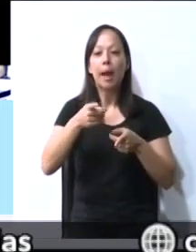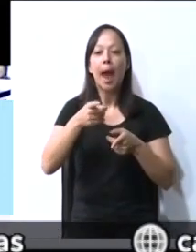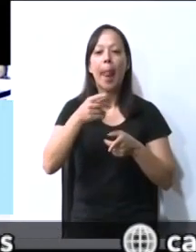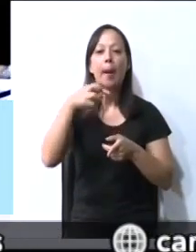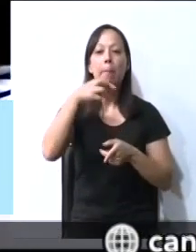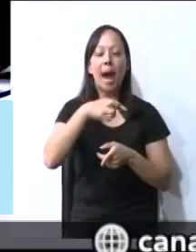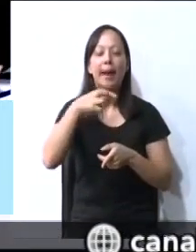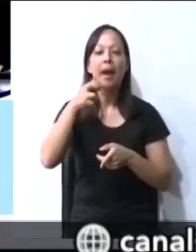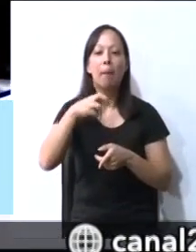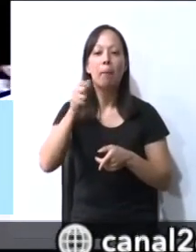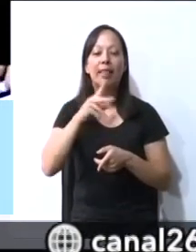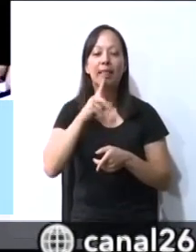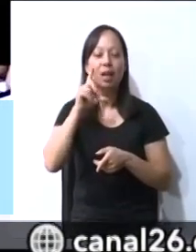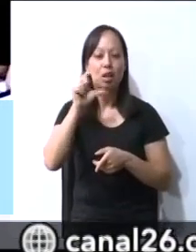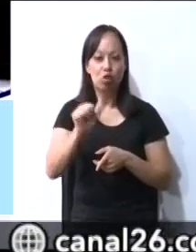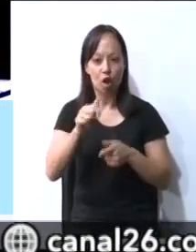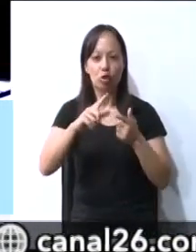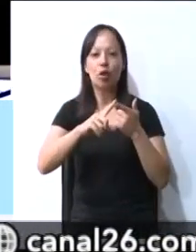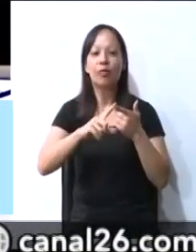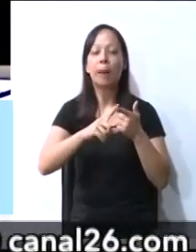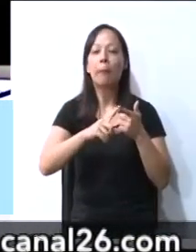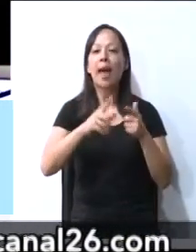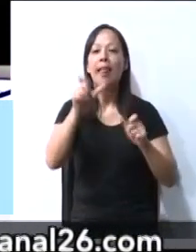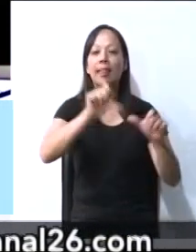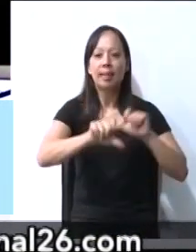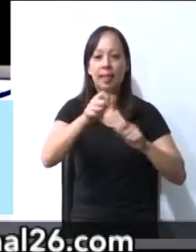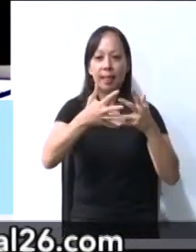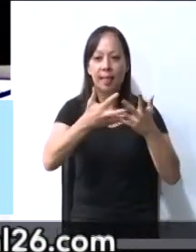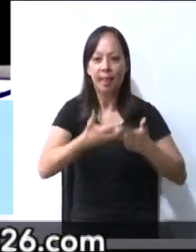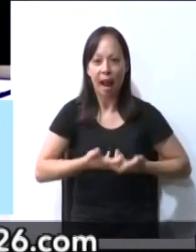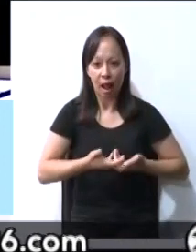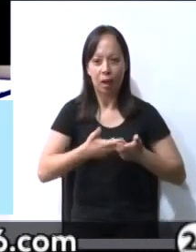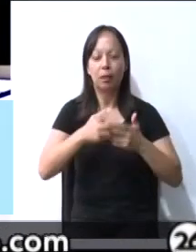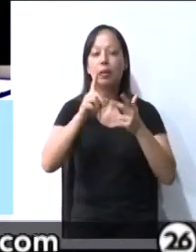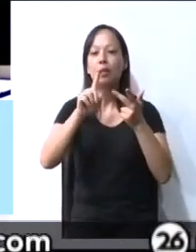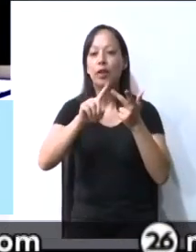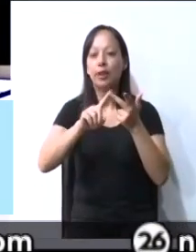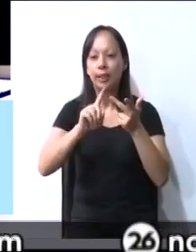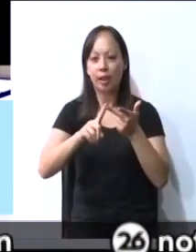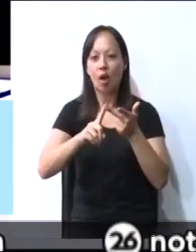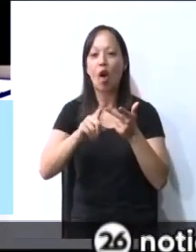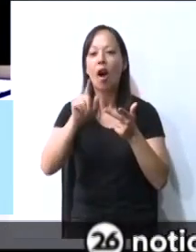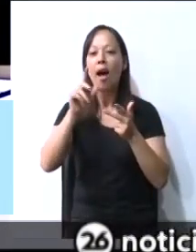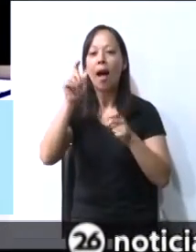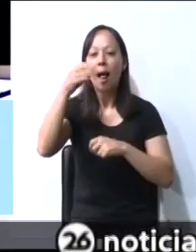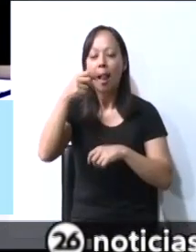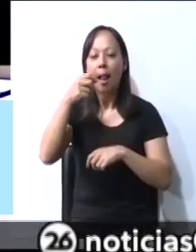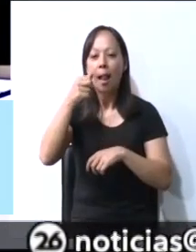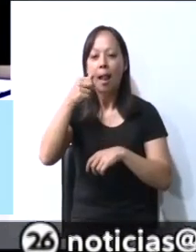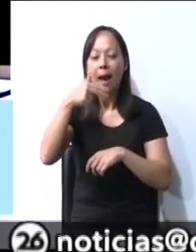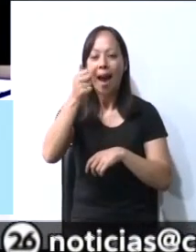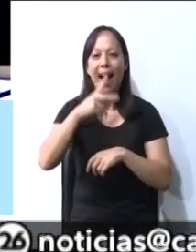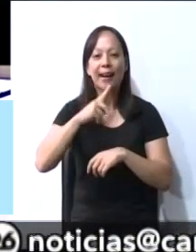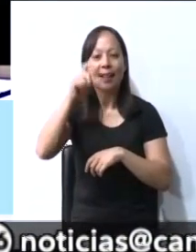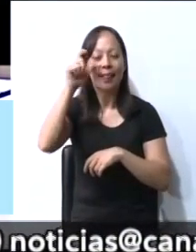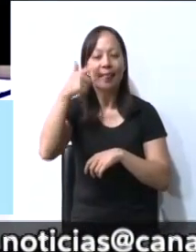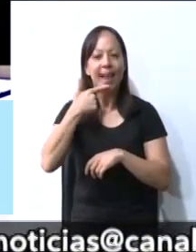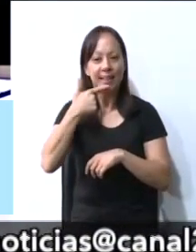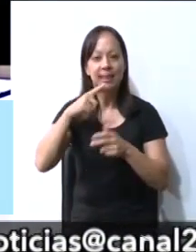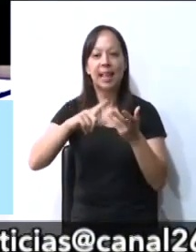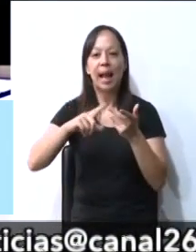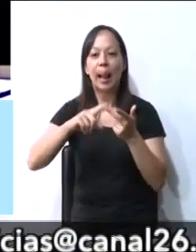de las artes, del diseño, del vino. Tenemos radicadas más de 900 empresas que hoy ya generan 35.000 puestos de